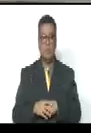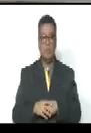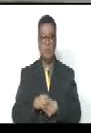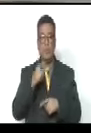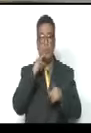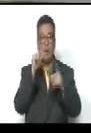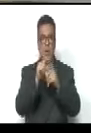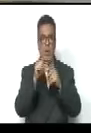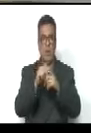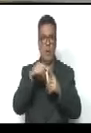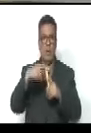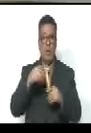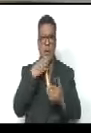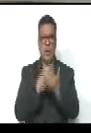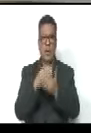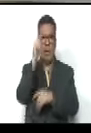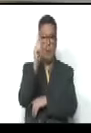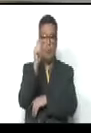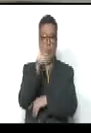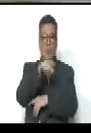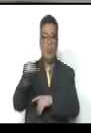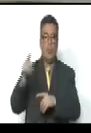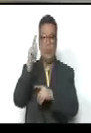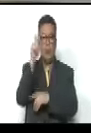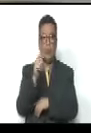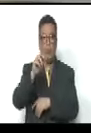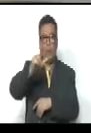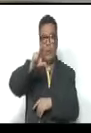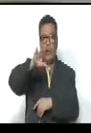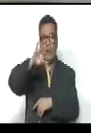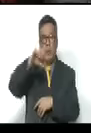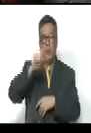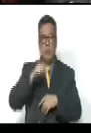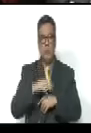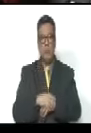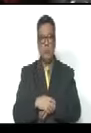Dejo el derecho de palabra. Gracias, diputado. Dejo el derecho de palabra al diputado Luis Romero.